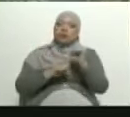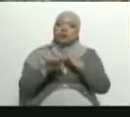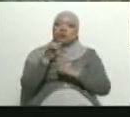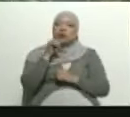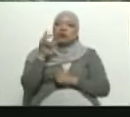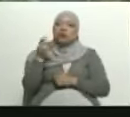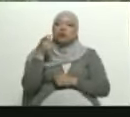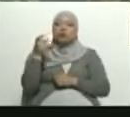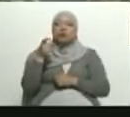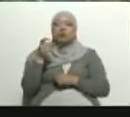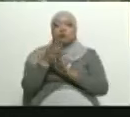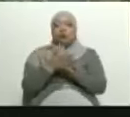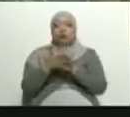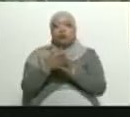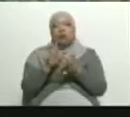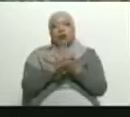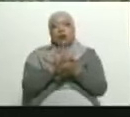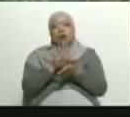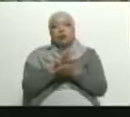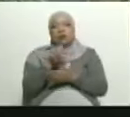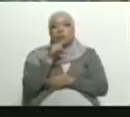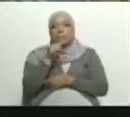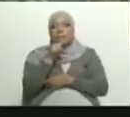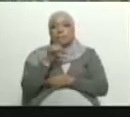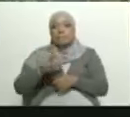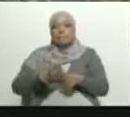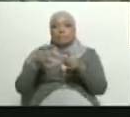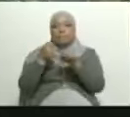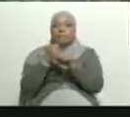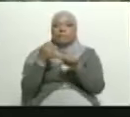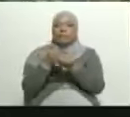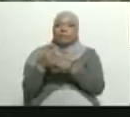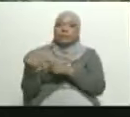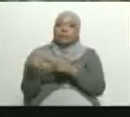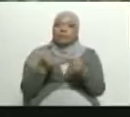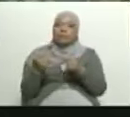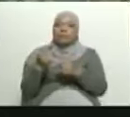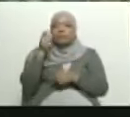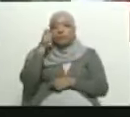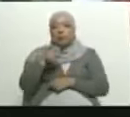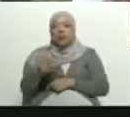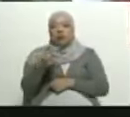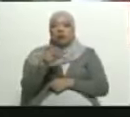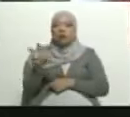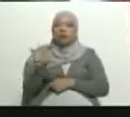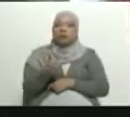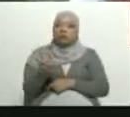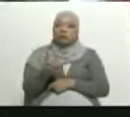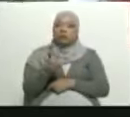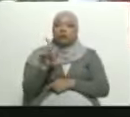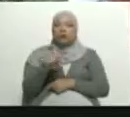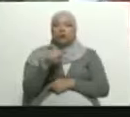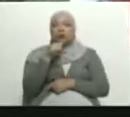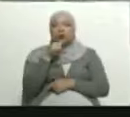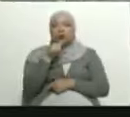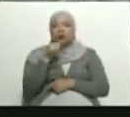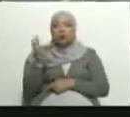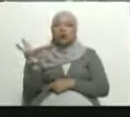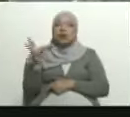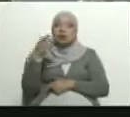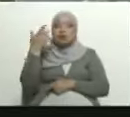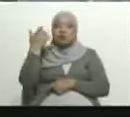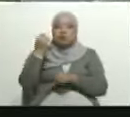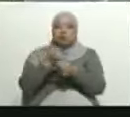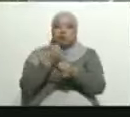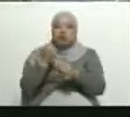se busque una salida pacífica que permita el desarrollo óptimo de los pueblos de la región. Por su parte, el embajador de Palestina